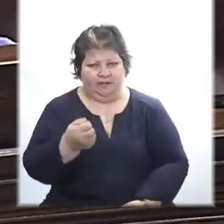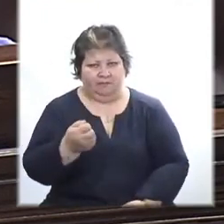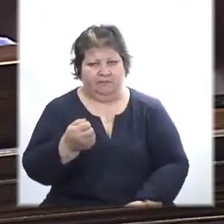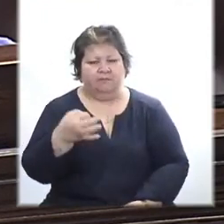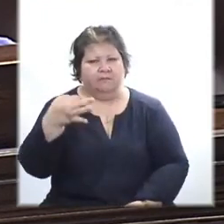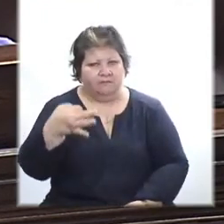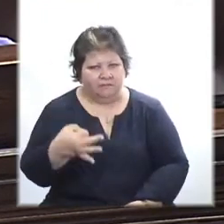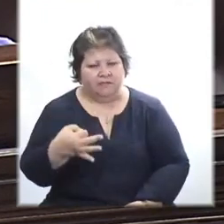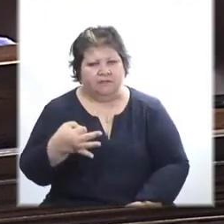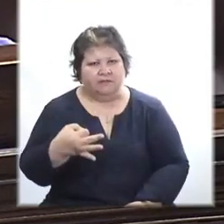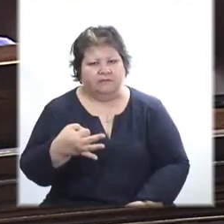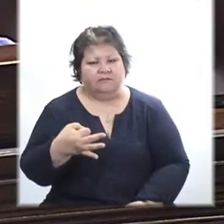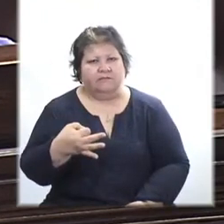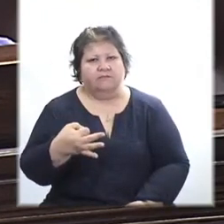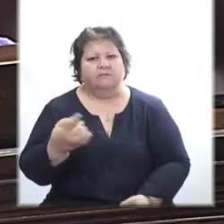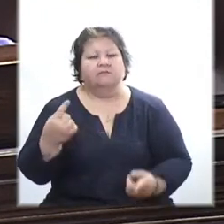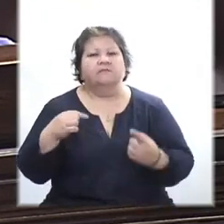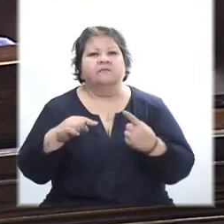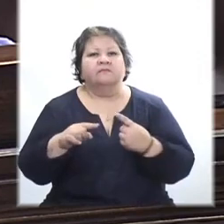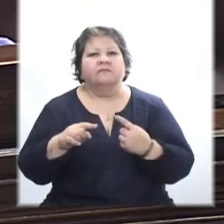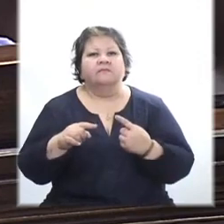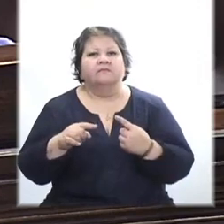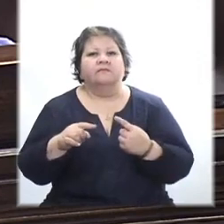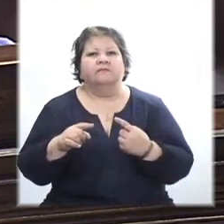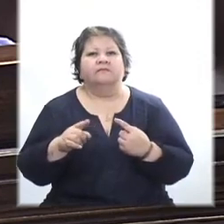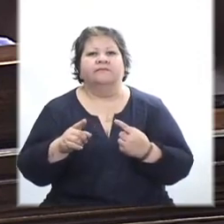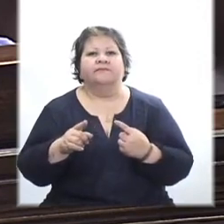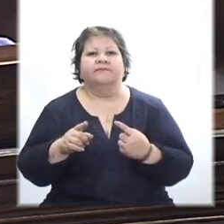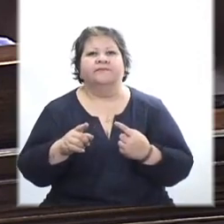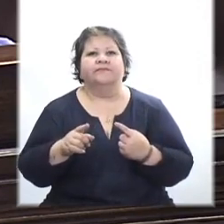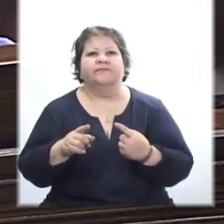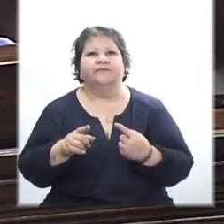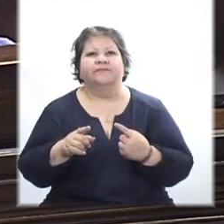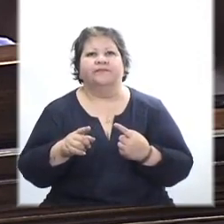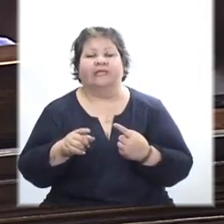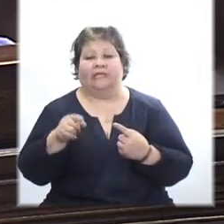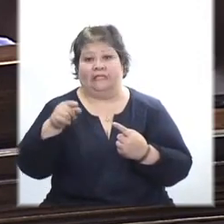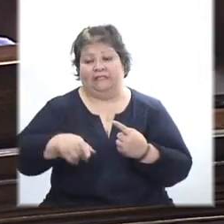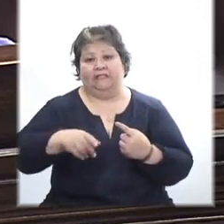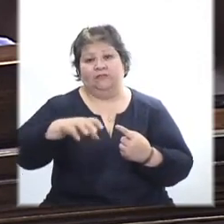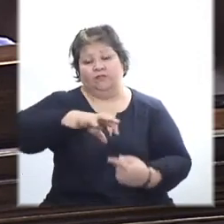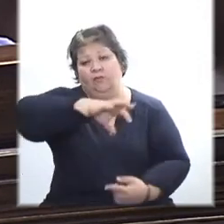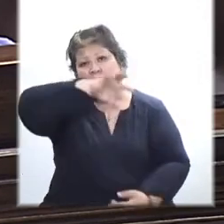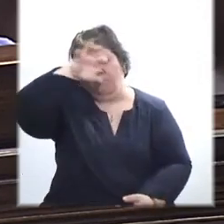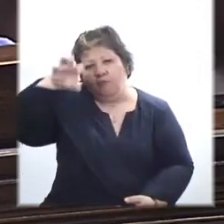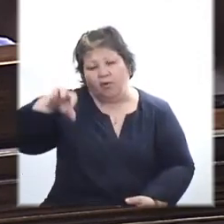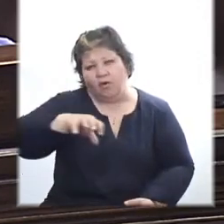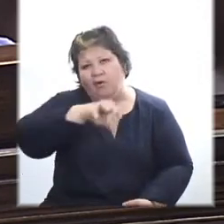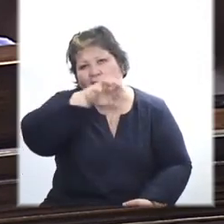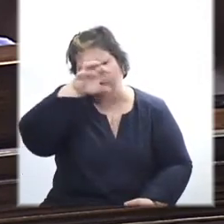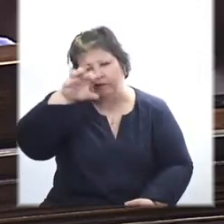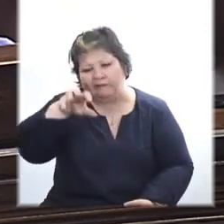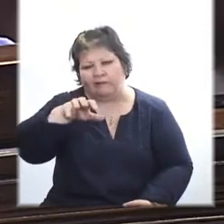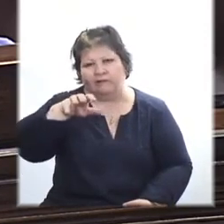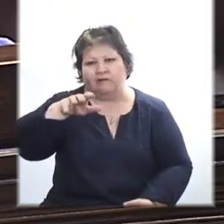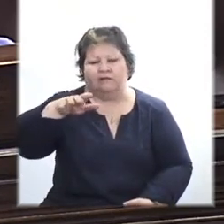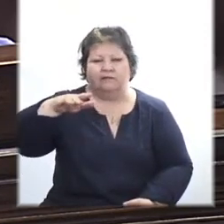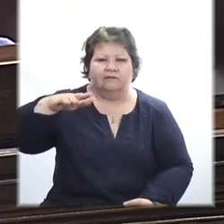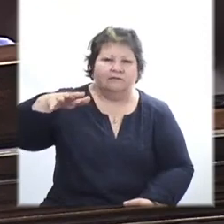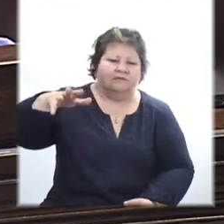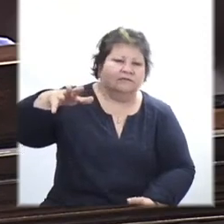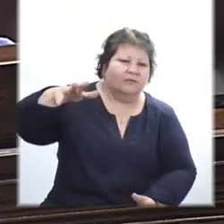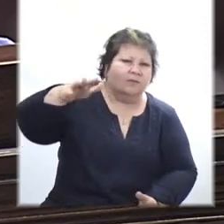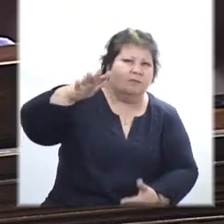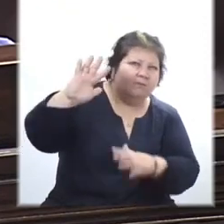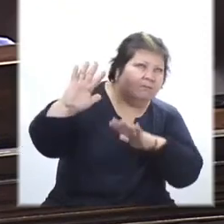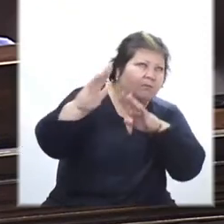parece de que tenemos que dice de que esos montes que llegaban hasta el lado de los poblados obedecen a